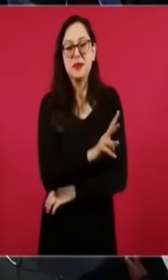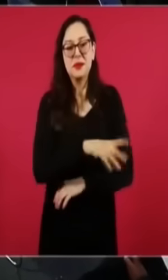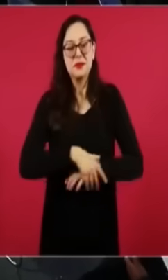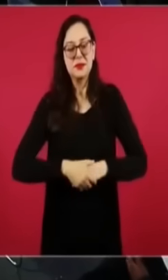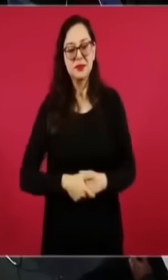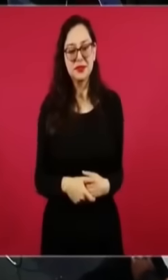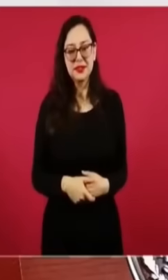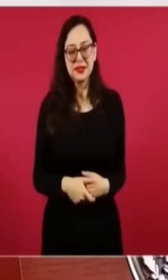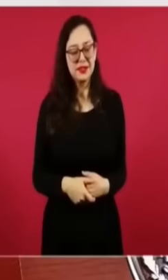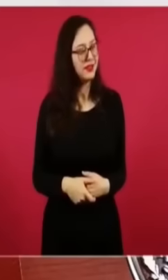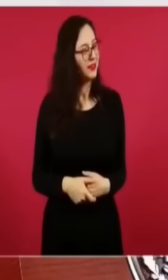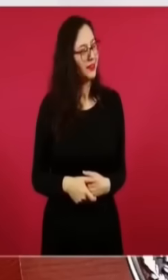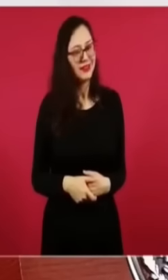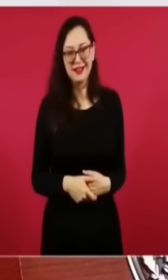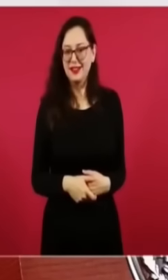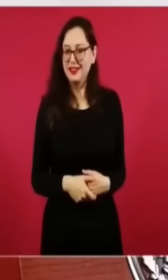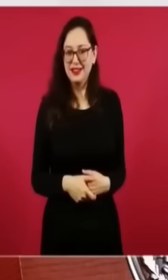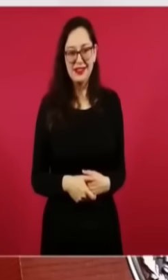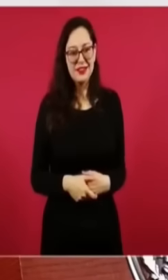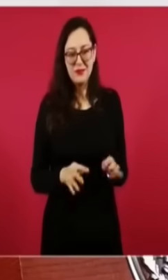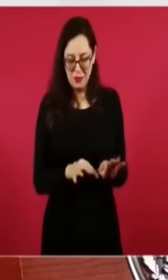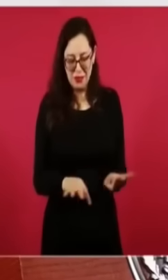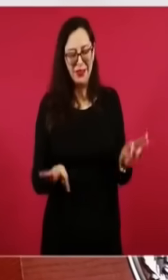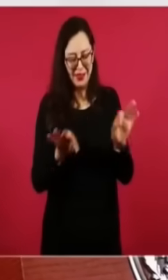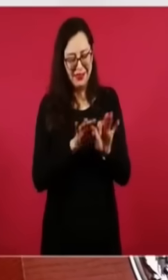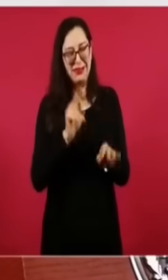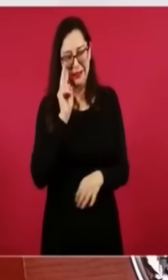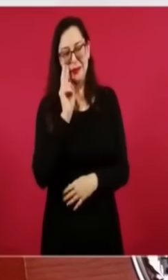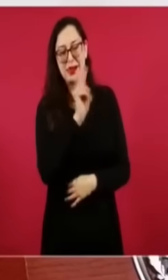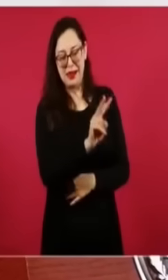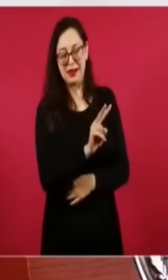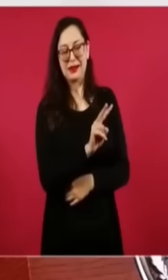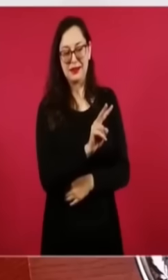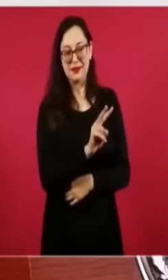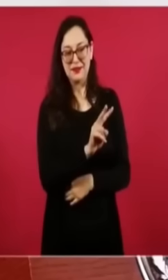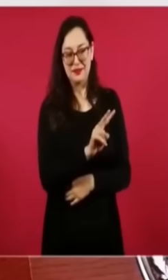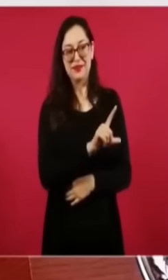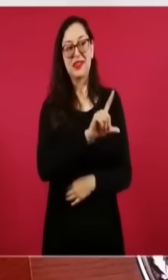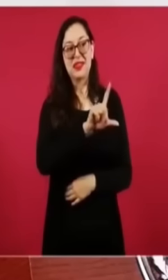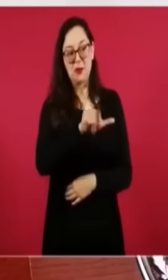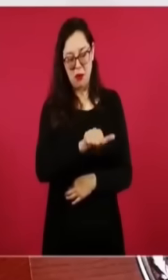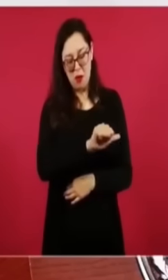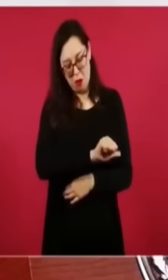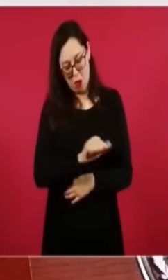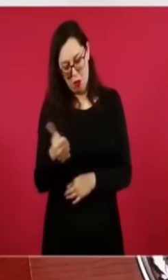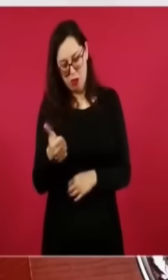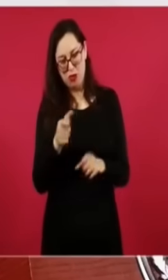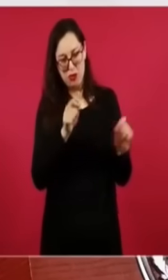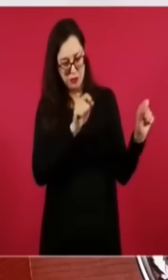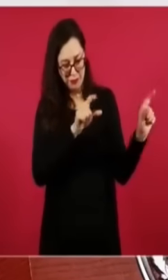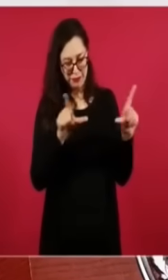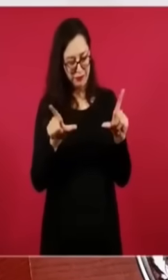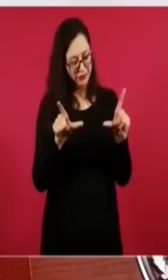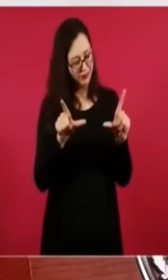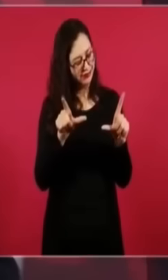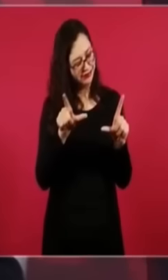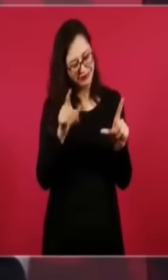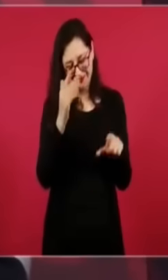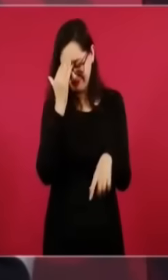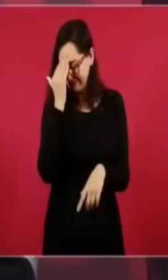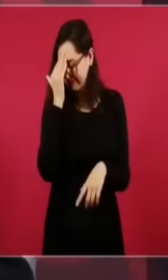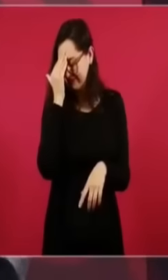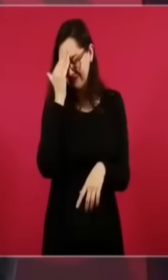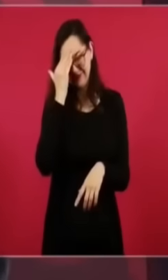efectuar pagos en octubre. Muy fácil, muy sencillo, porque en octubre no corresponde